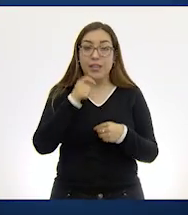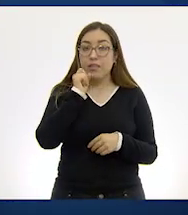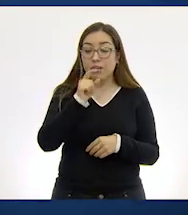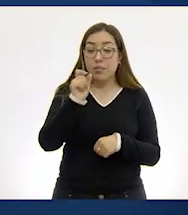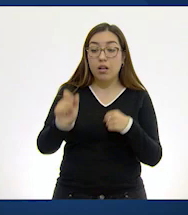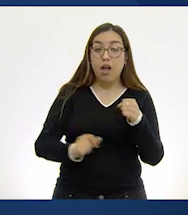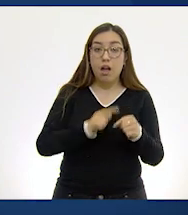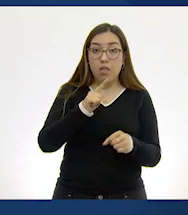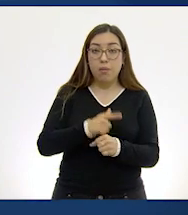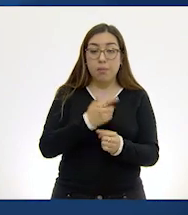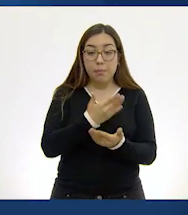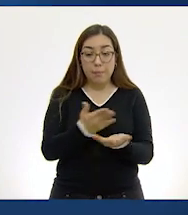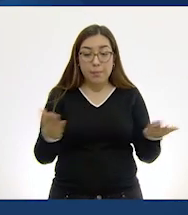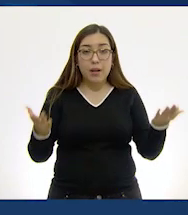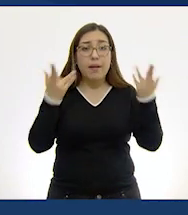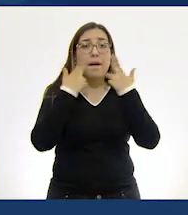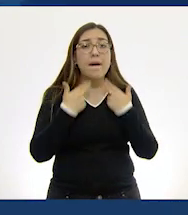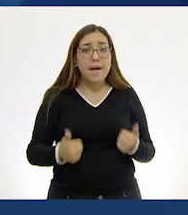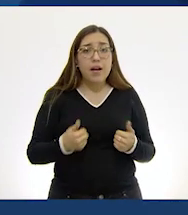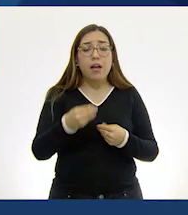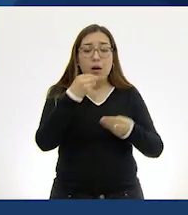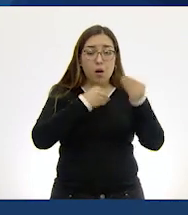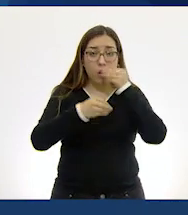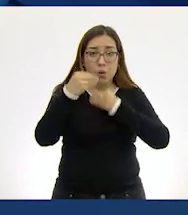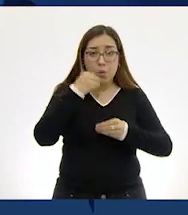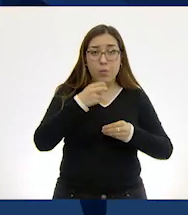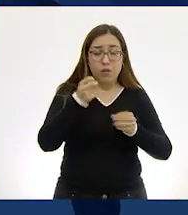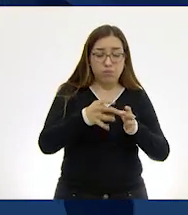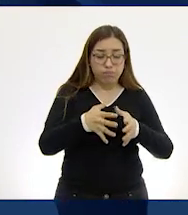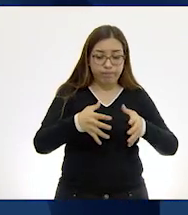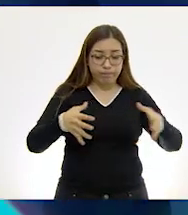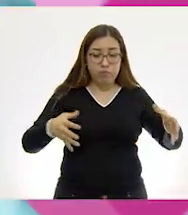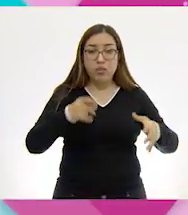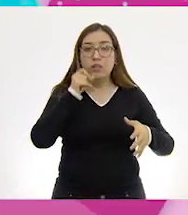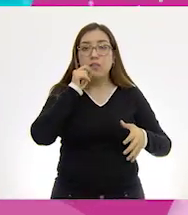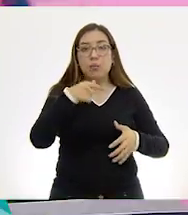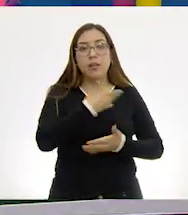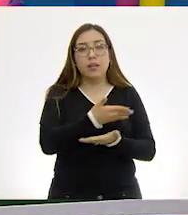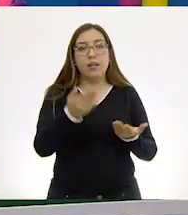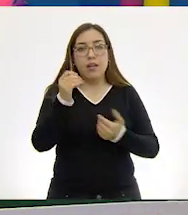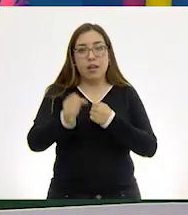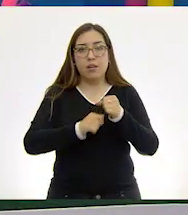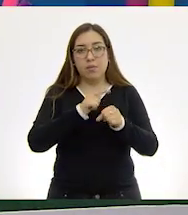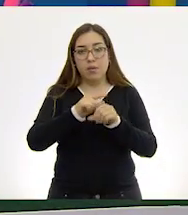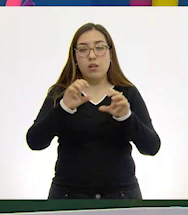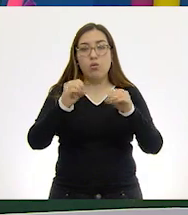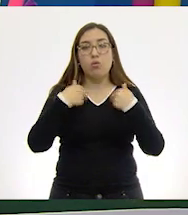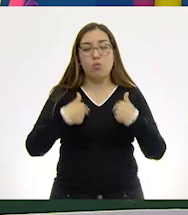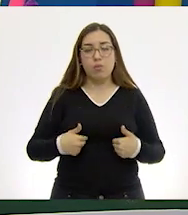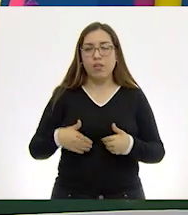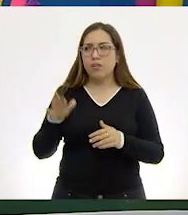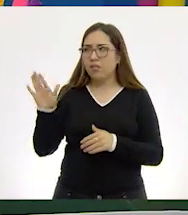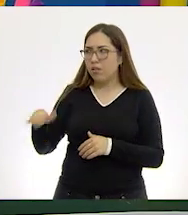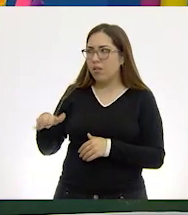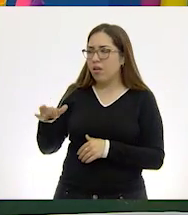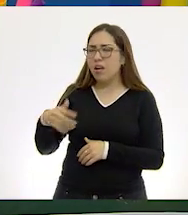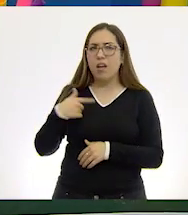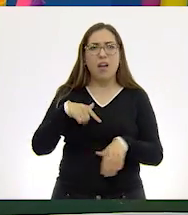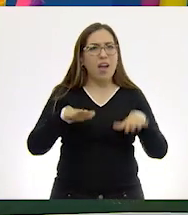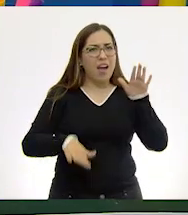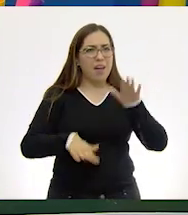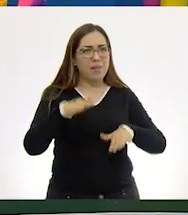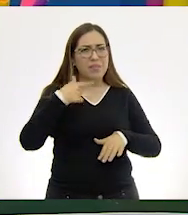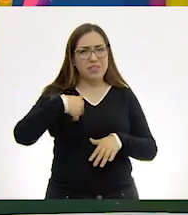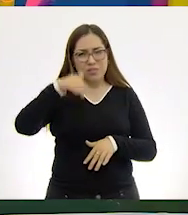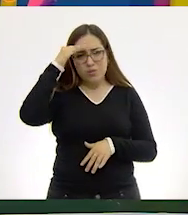animales de granja pues alimentarse y poder alimentar a esa cantidad de humanos que... Gaby, fíjate que a veces pienso que los